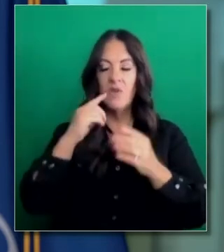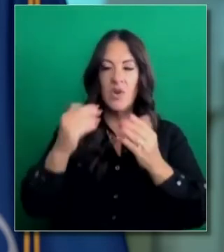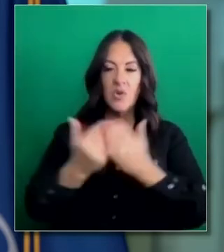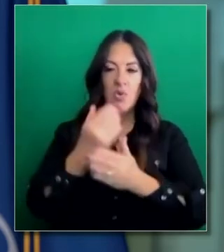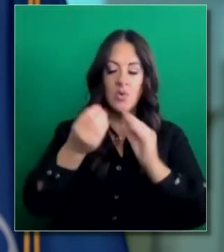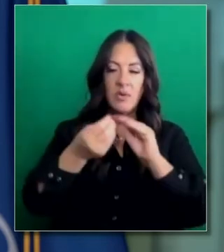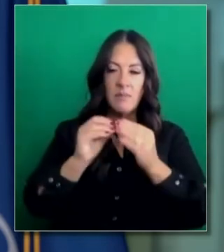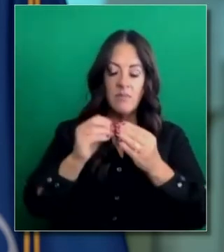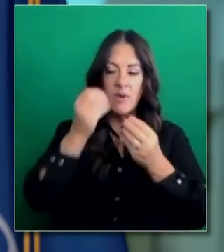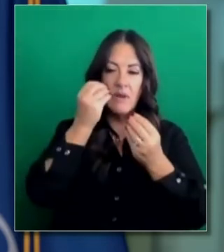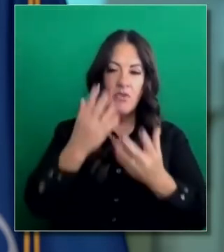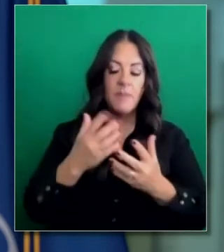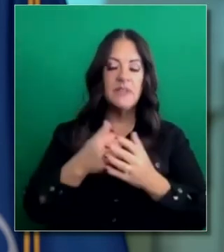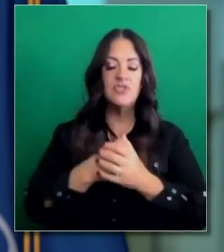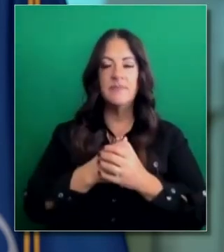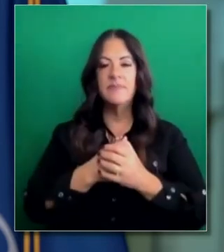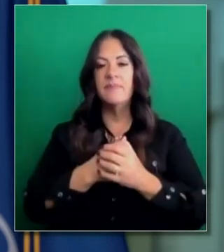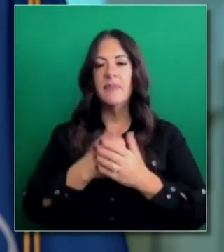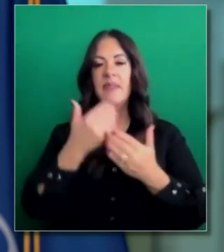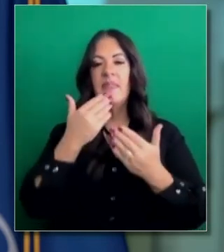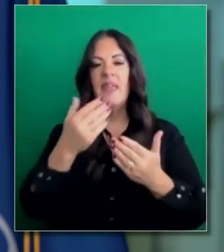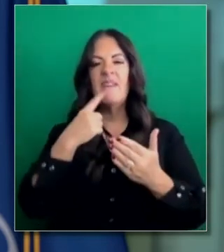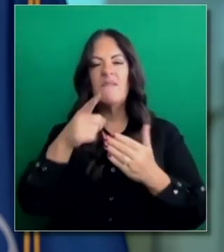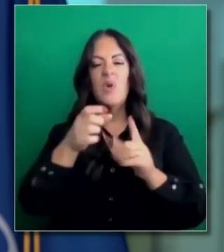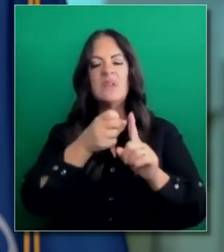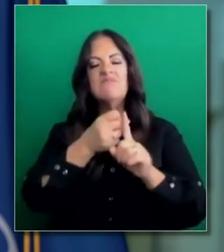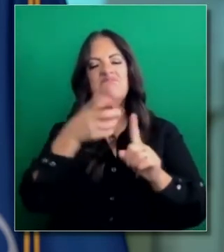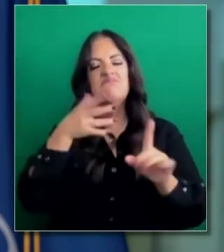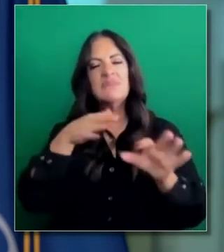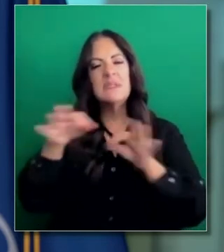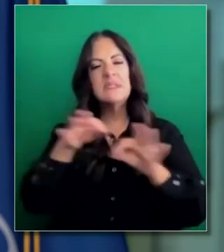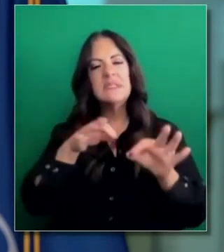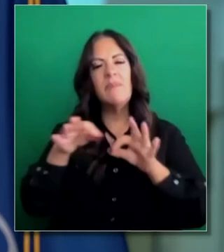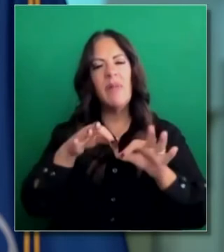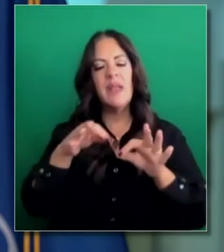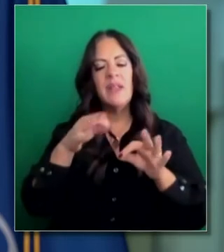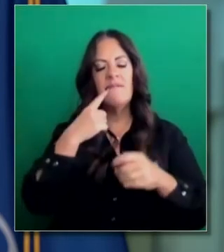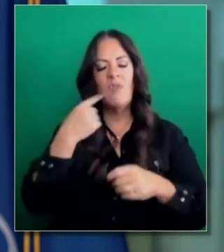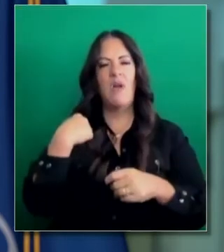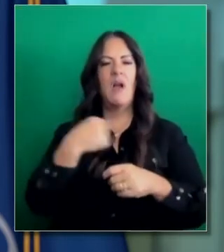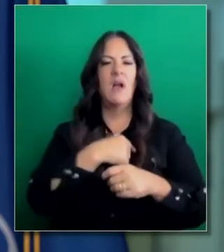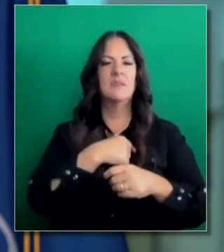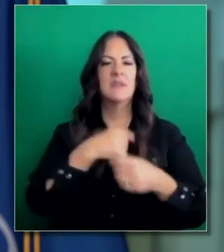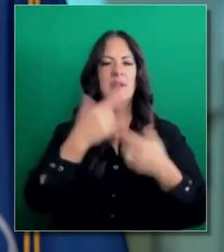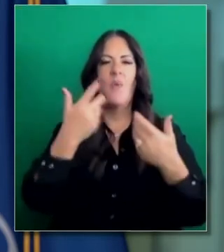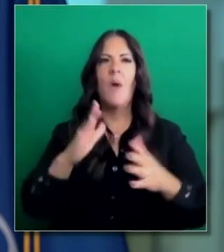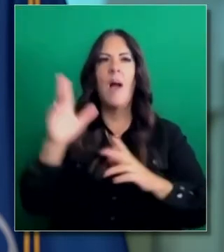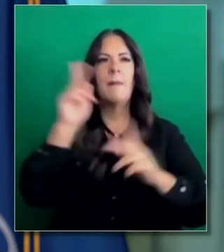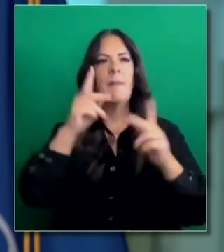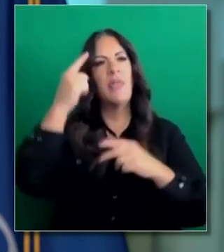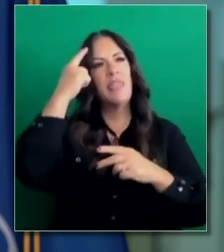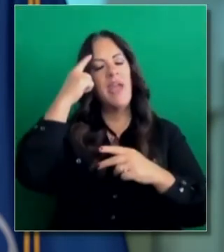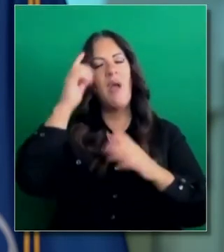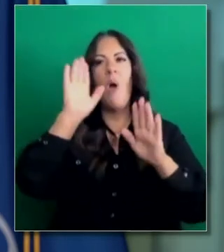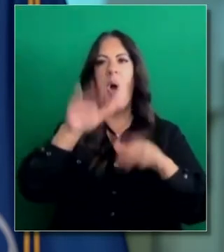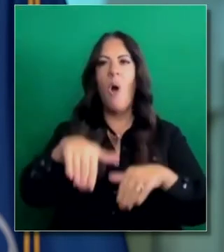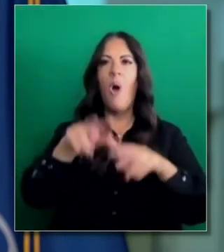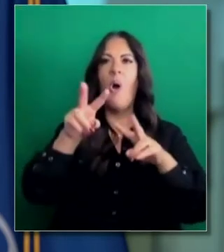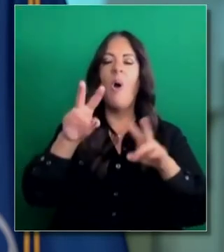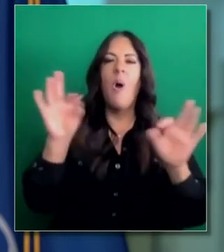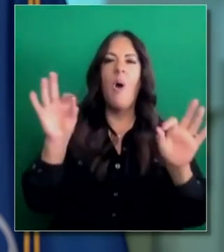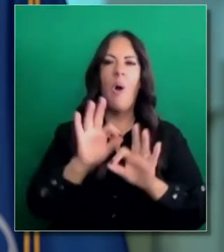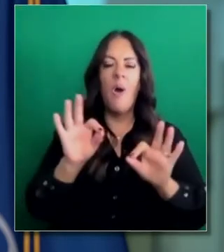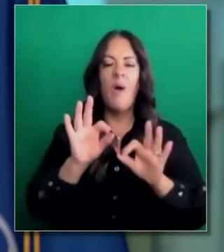adelante en fin gracias por la calificación adicional doctor y no quiero que la gente salga corriendo